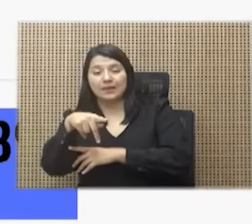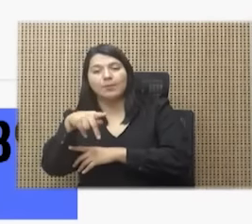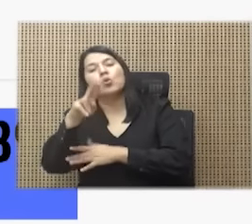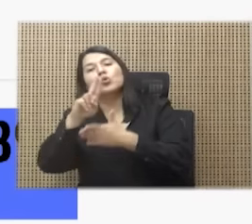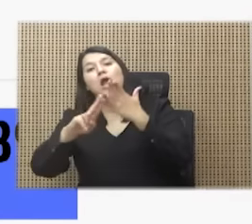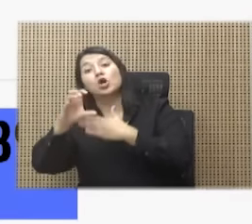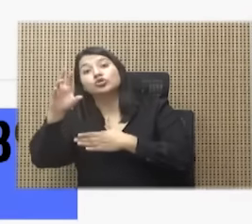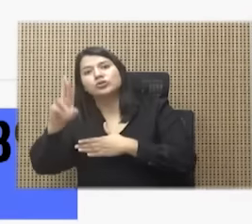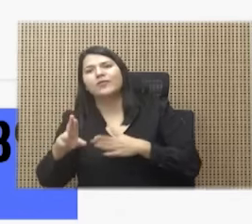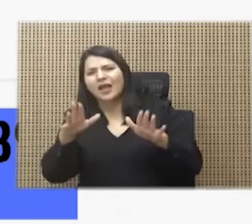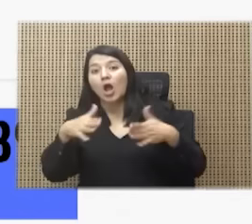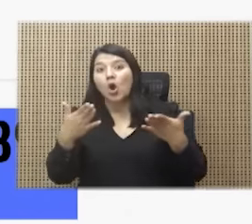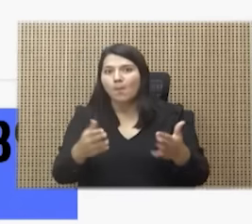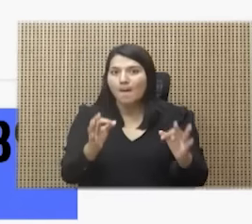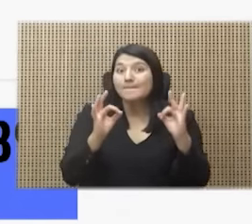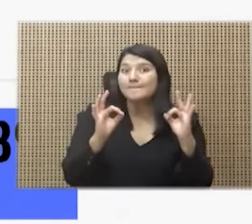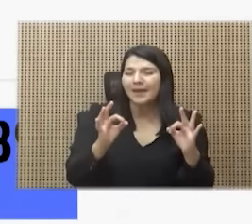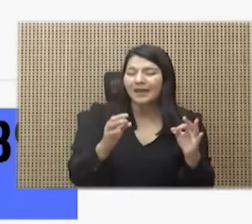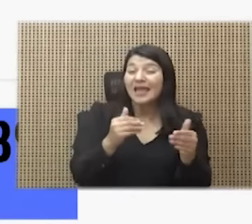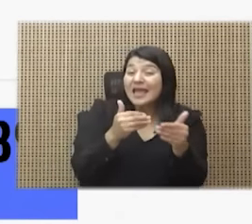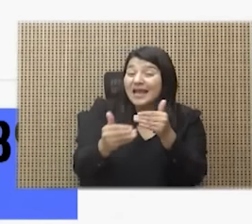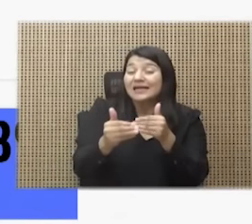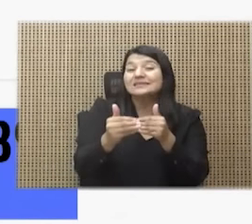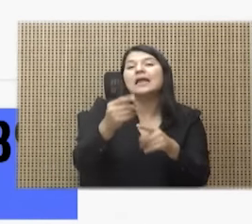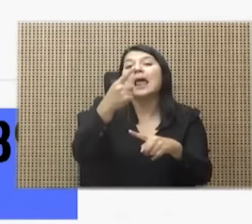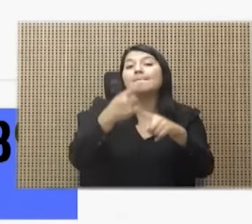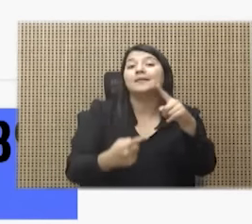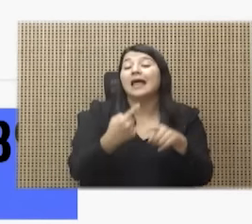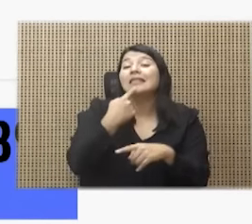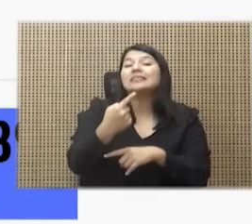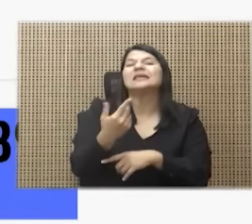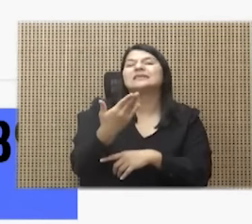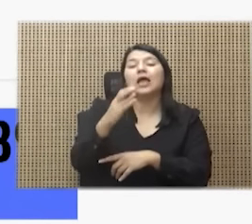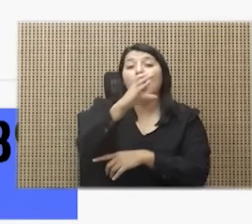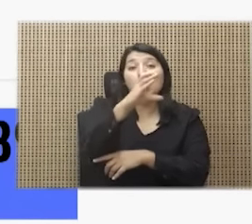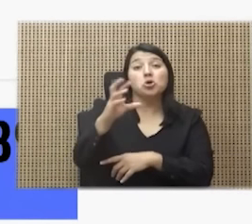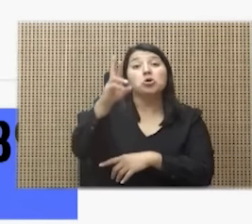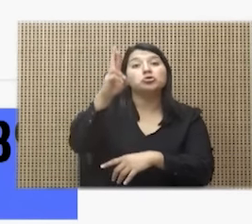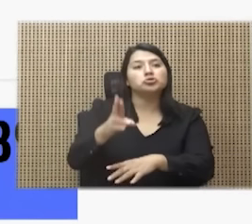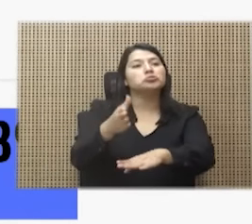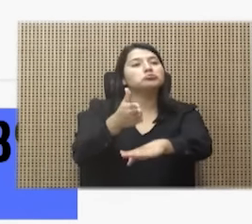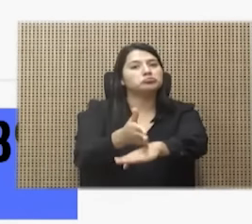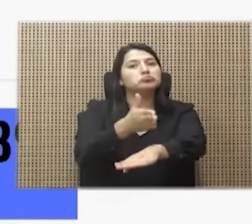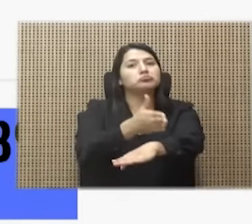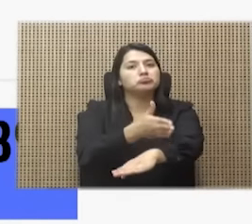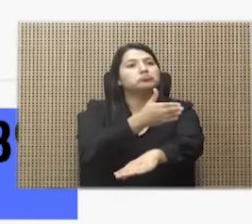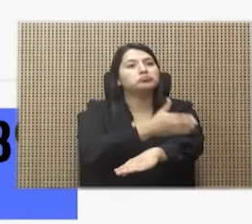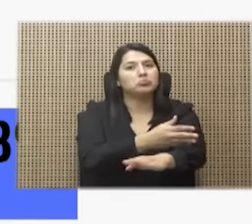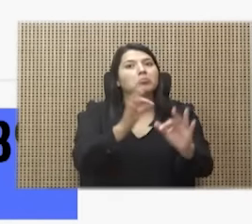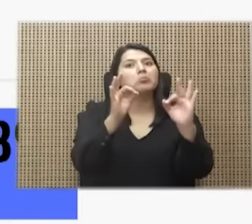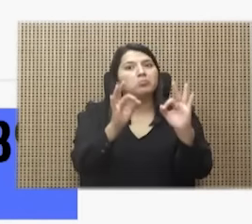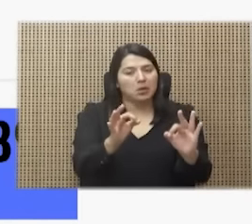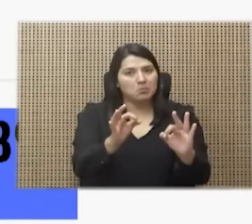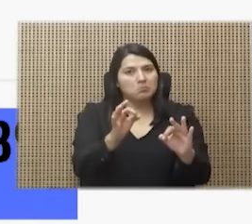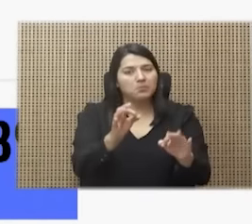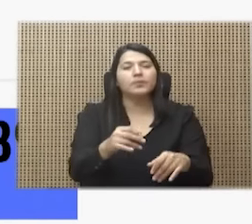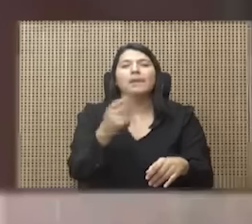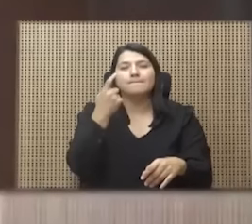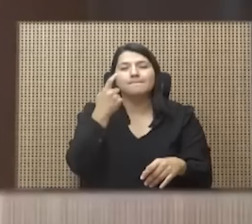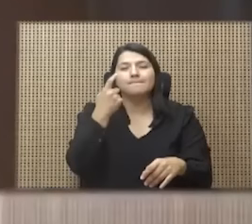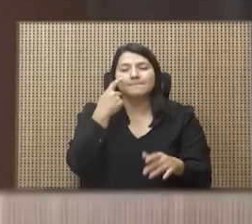Muy bien. Casi la mitad responde que Costa Rica va por bien o muy buen camino. Veamos este